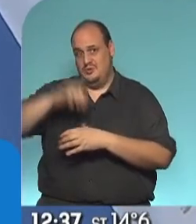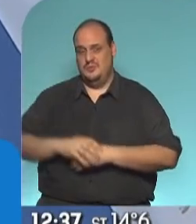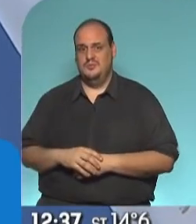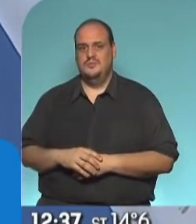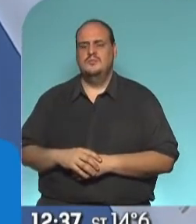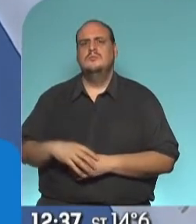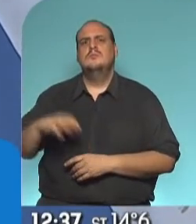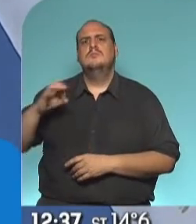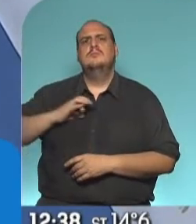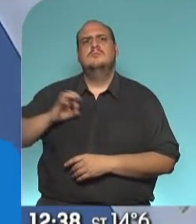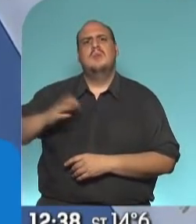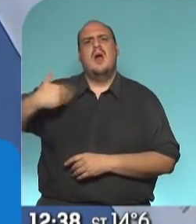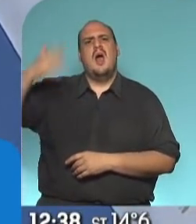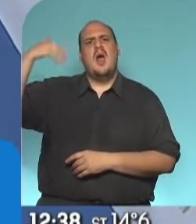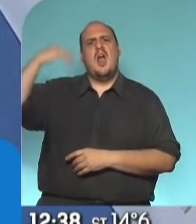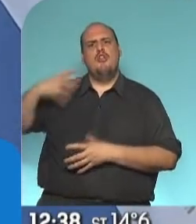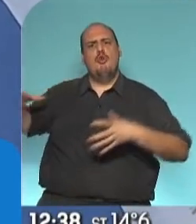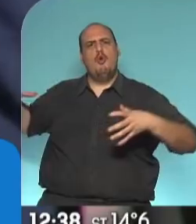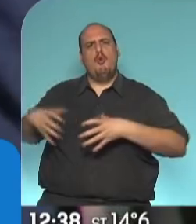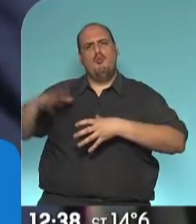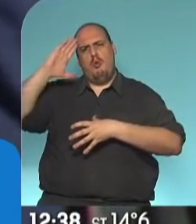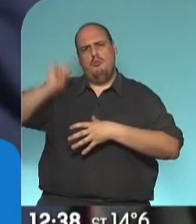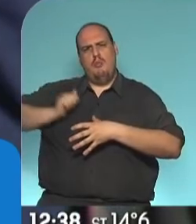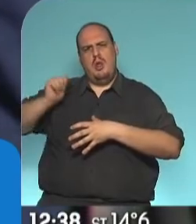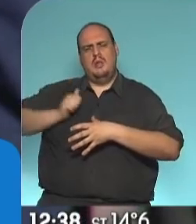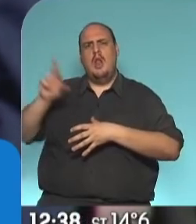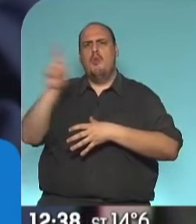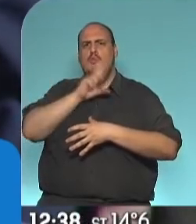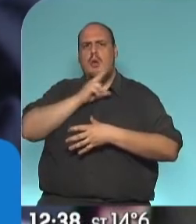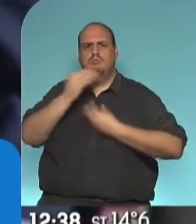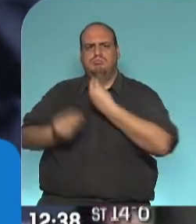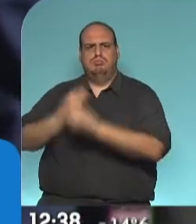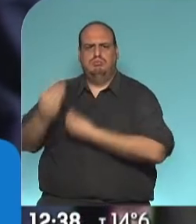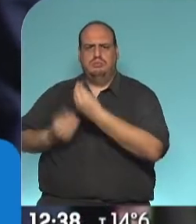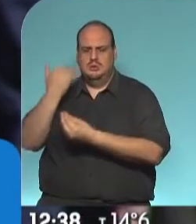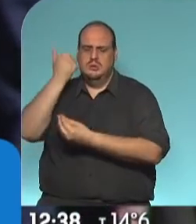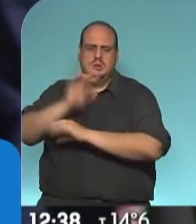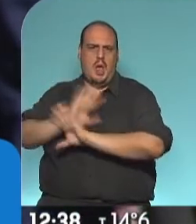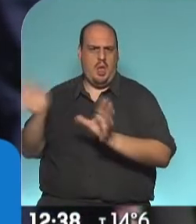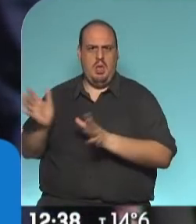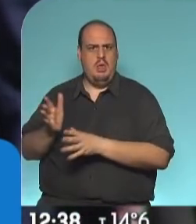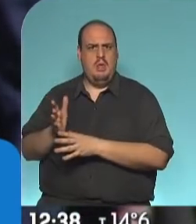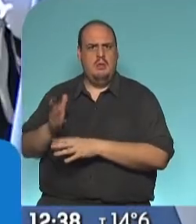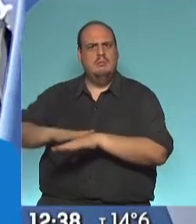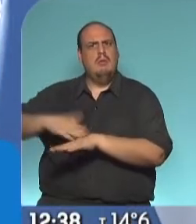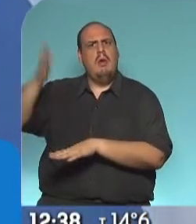Hace ya muchos años que en las Fuerzas Armadas las mujeres se han sumado, hace mucho